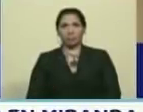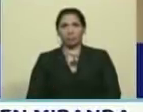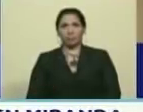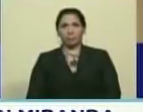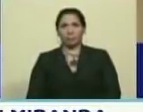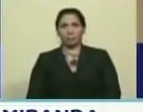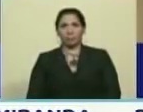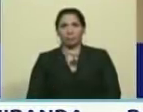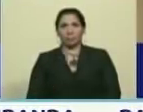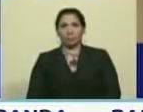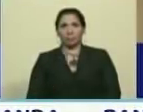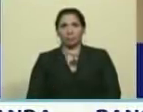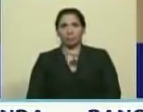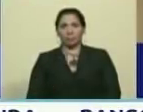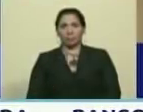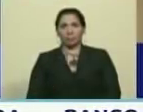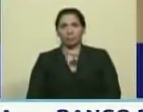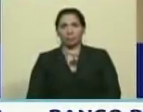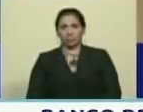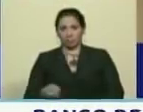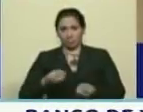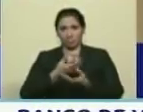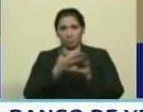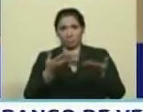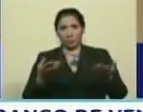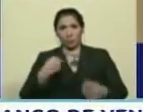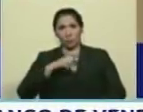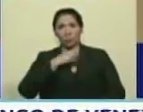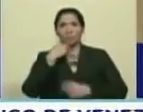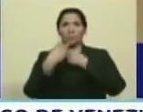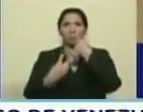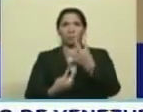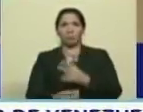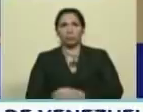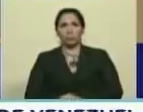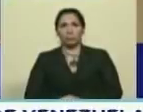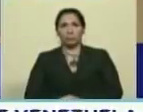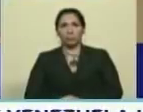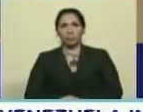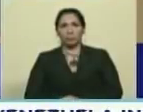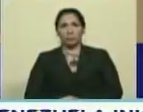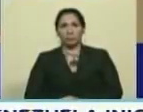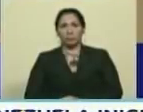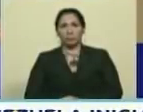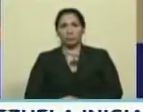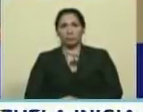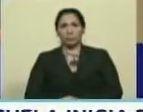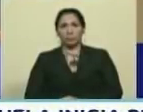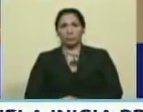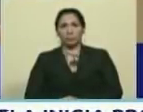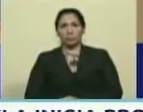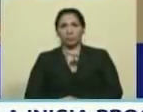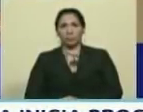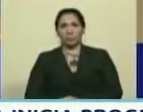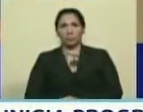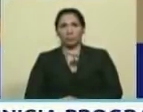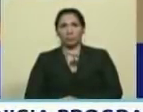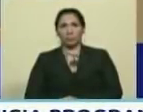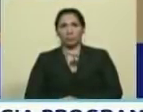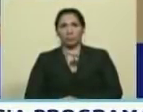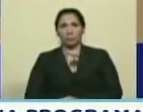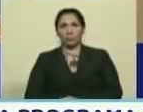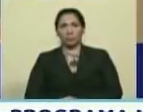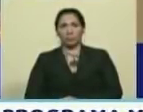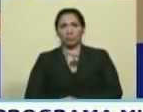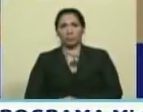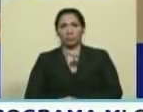hacer una alerta a nuestros ciudadanos, quienes a veces fall prey to caen víctimas de las maquinaciones de aquellos